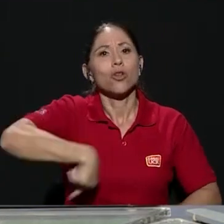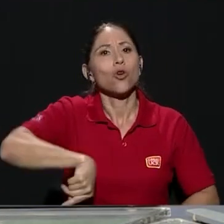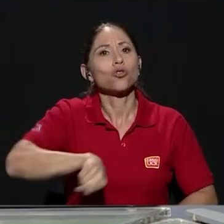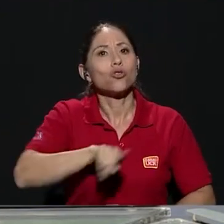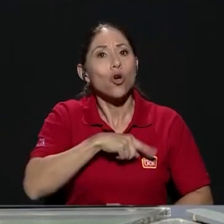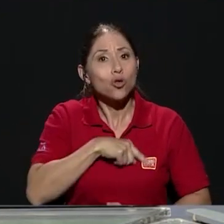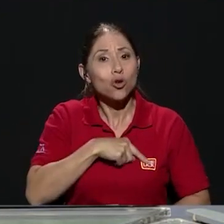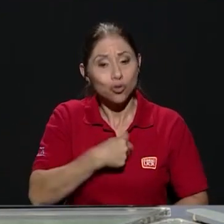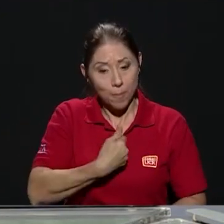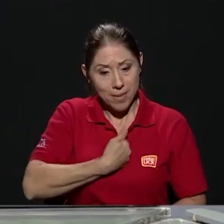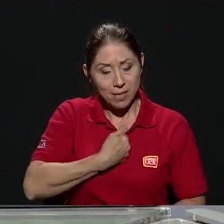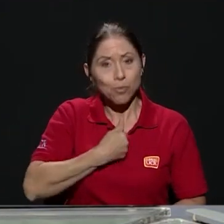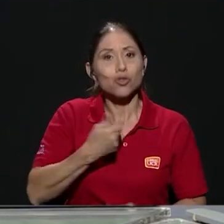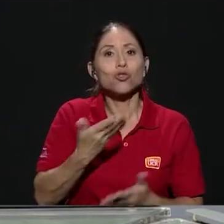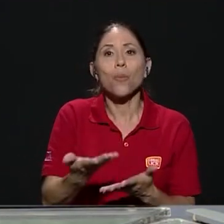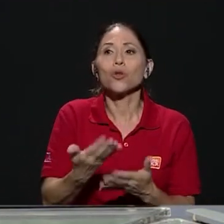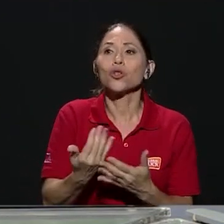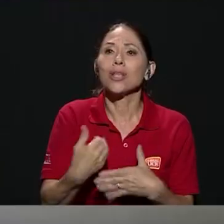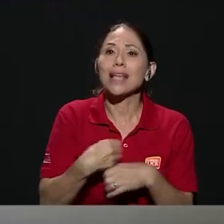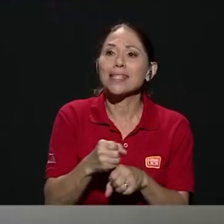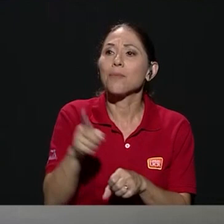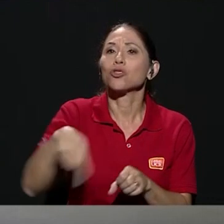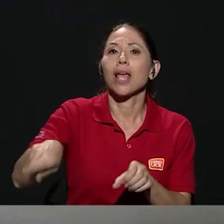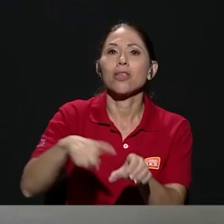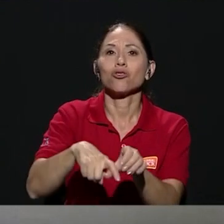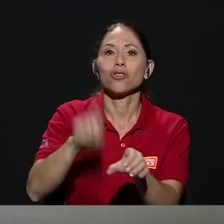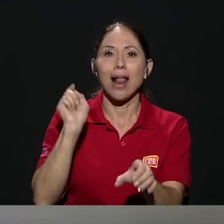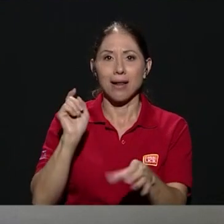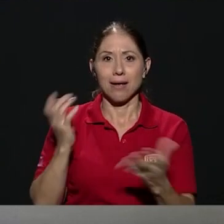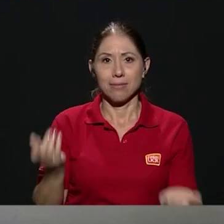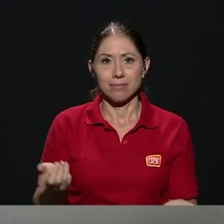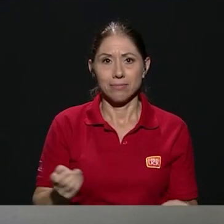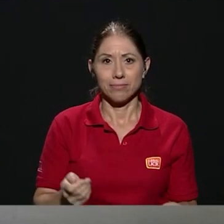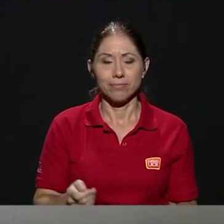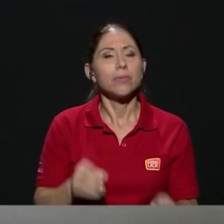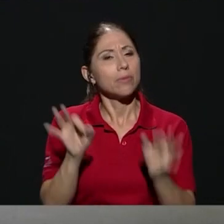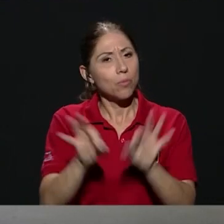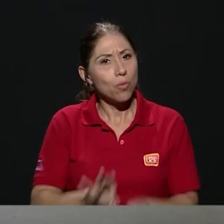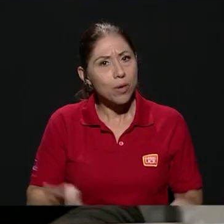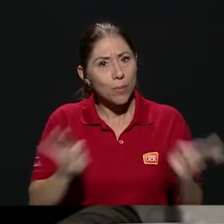aportamos a la expulsión. Muy importante lo que dice doña Sandra,